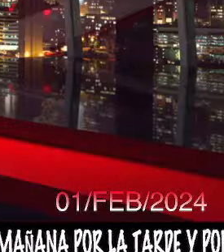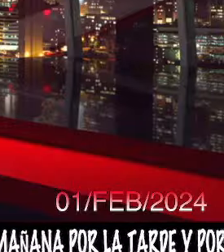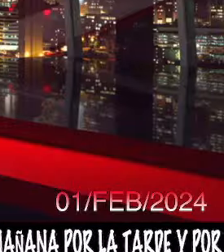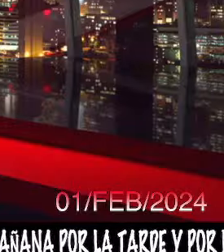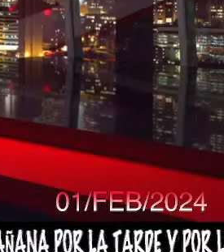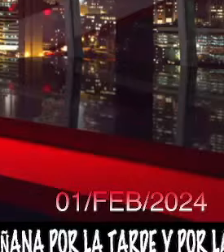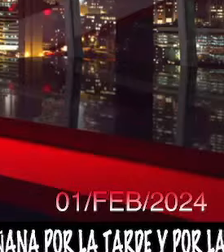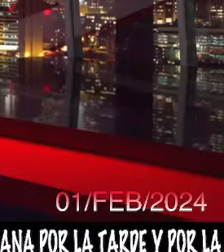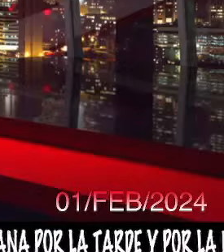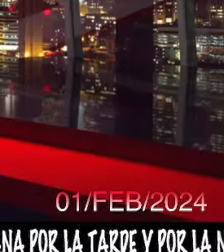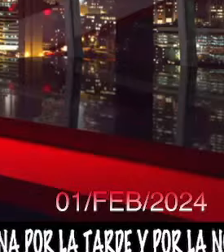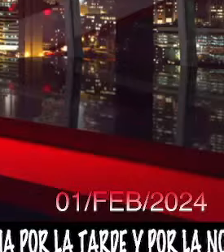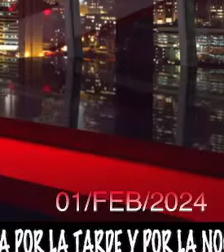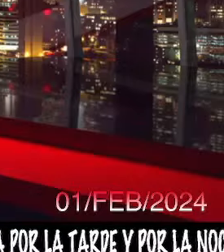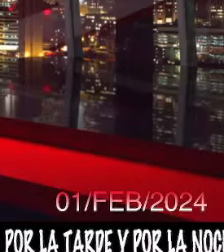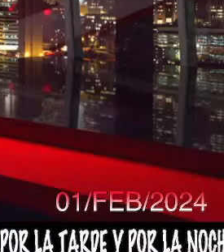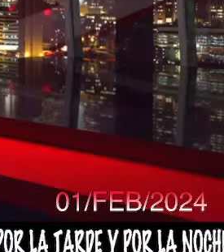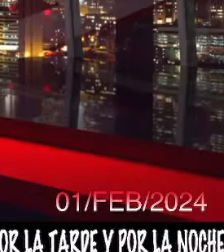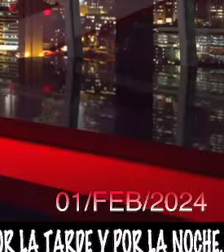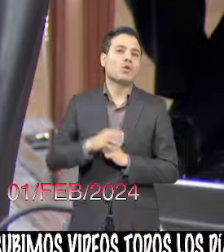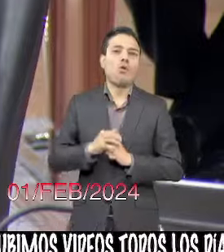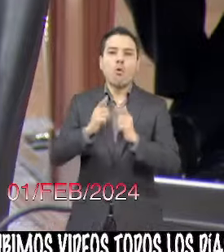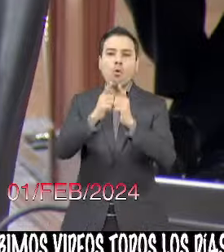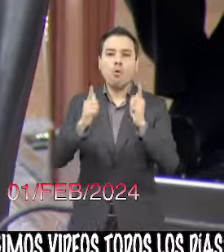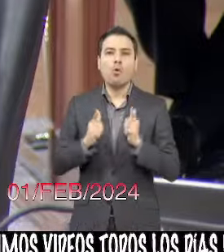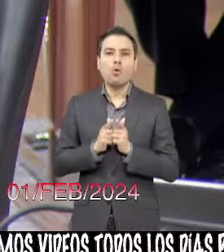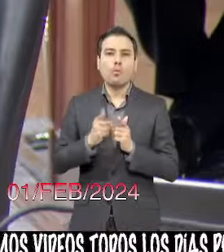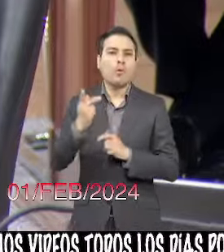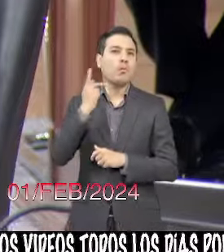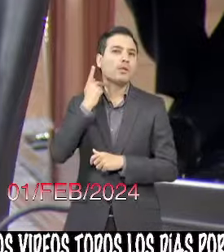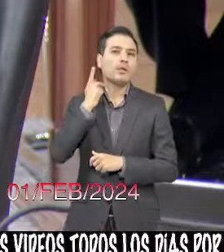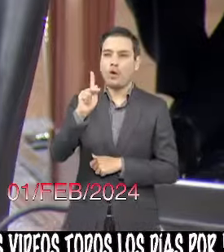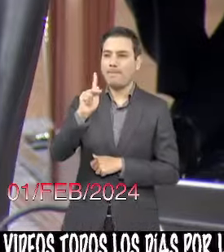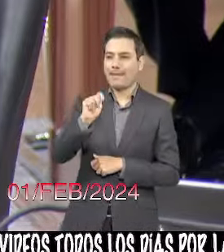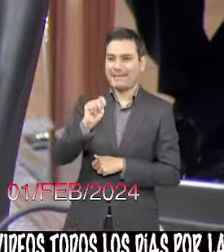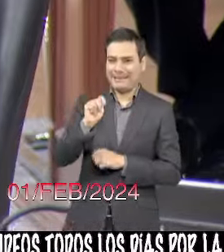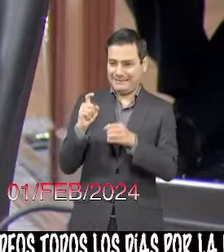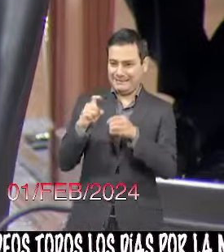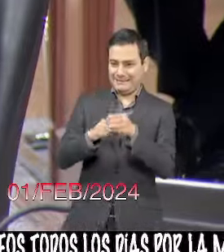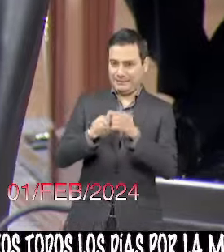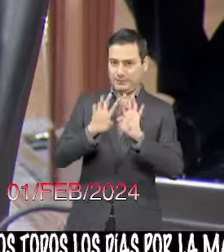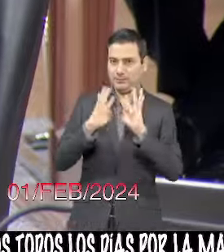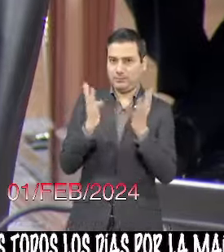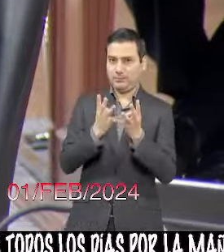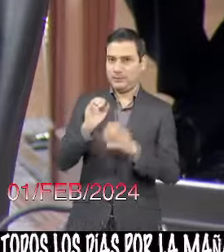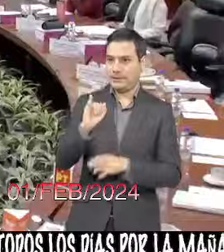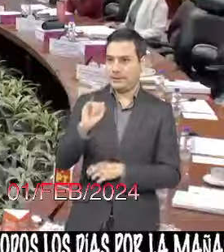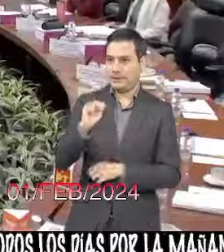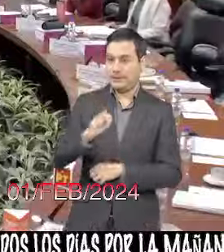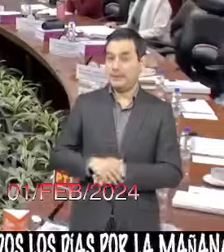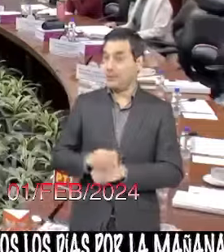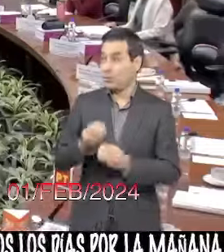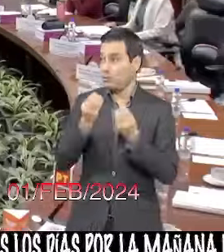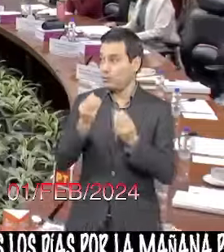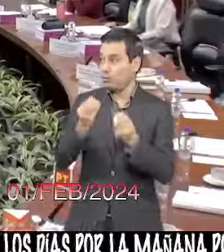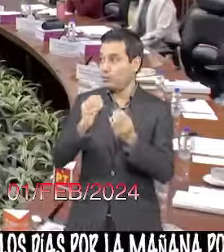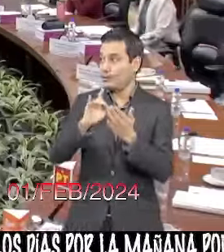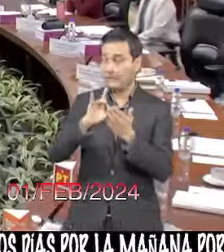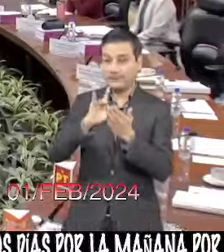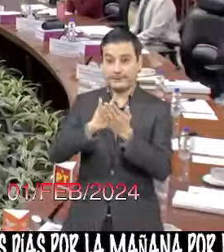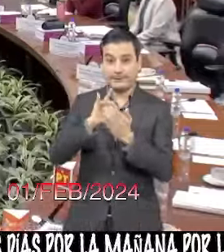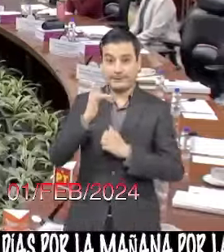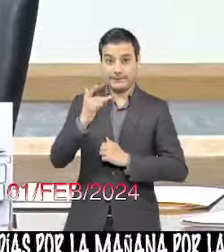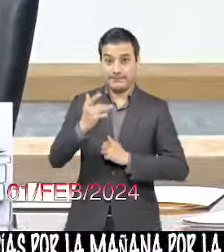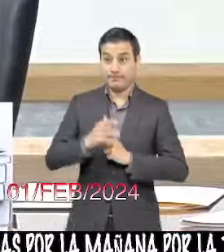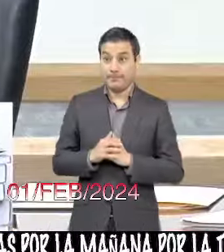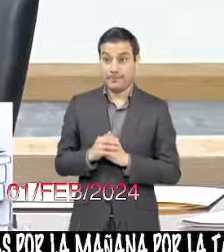allá en la Herradura de la Democracia. Trabajo ante el Consejo General del Instituto. Muchas gracias. Siendo el caso